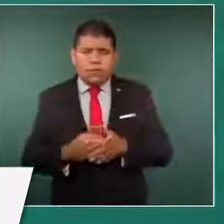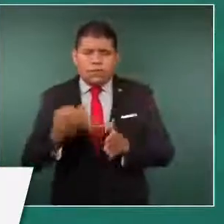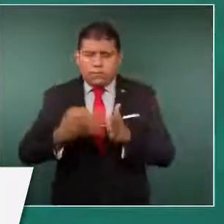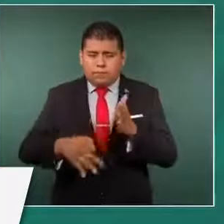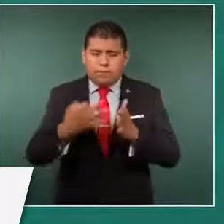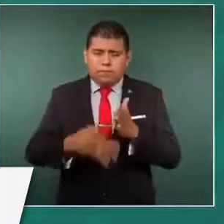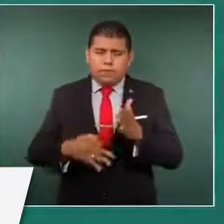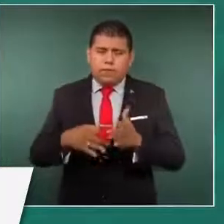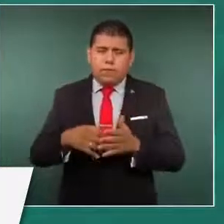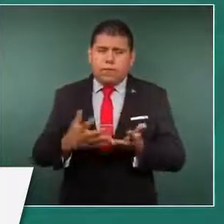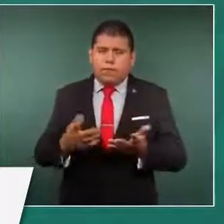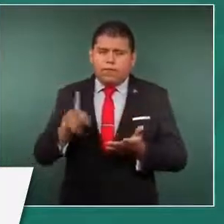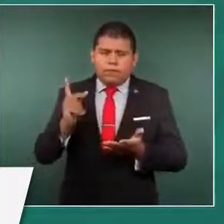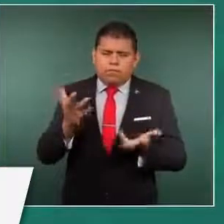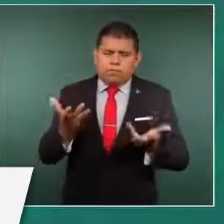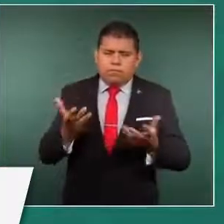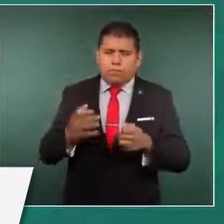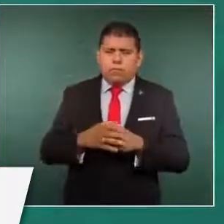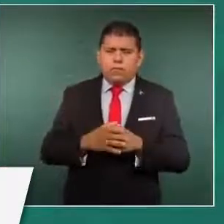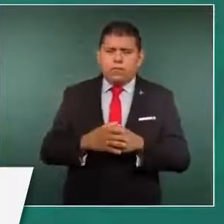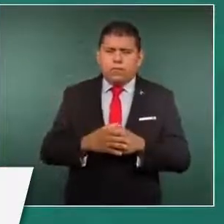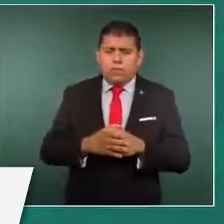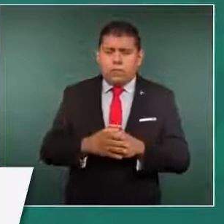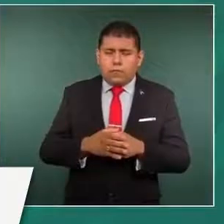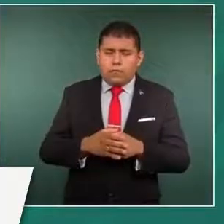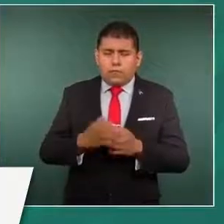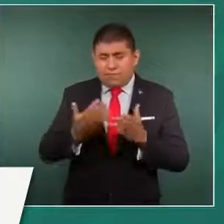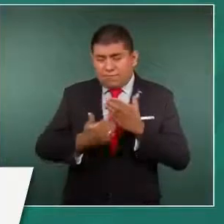esto va a ser transitorio.